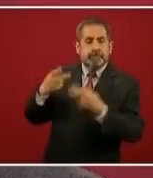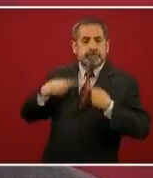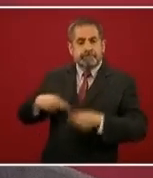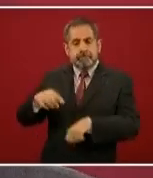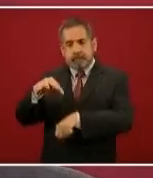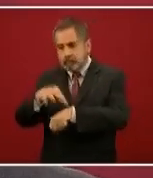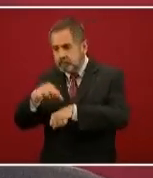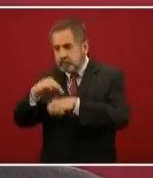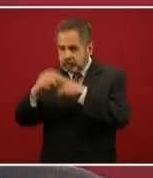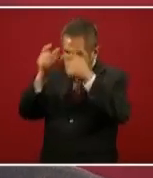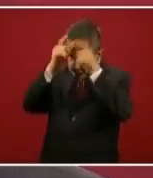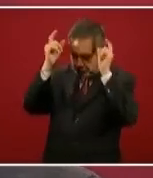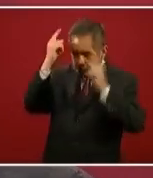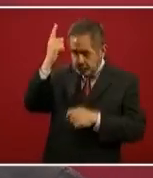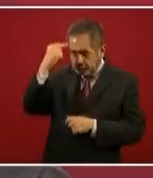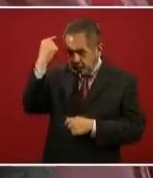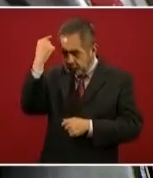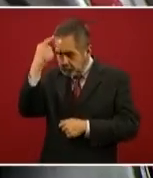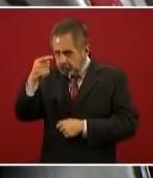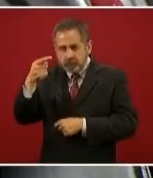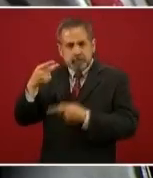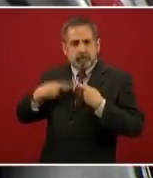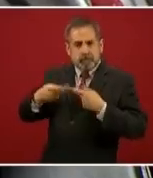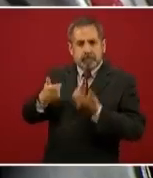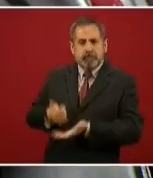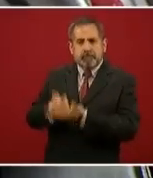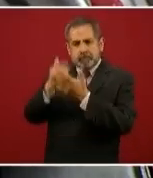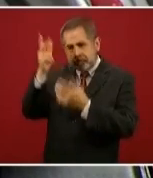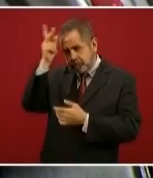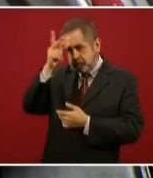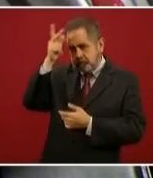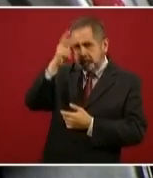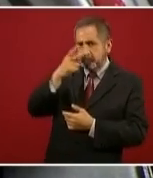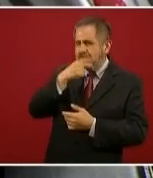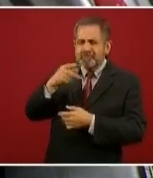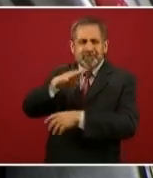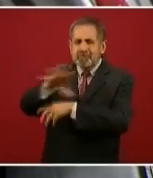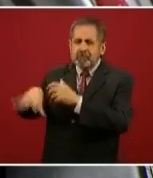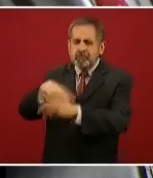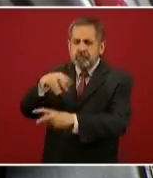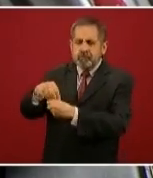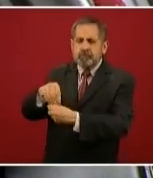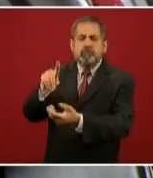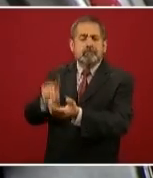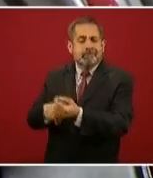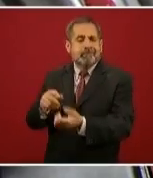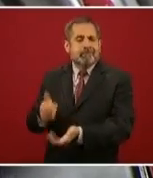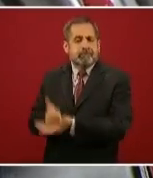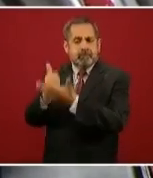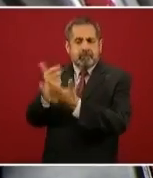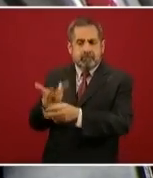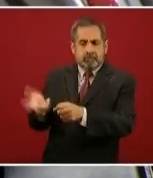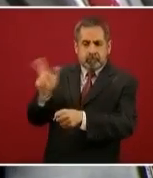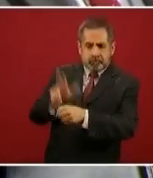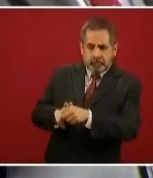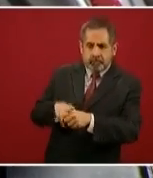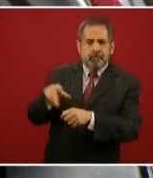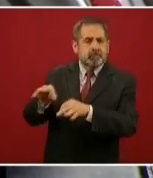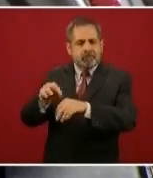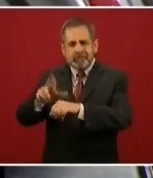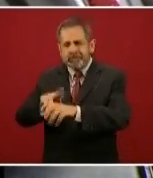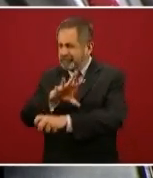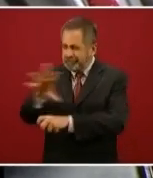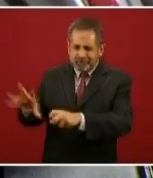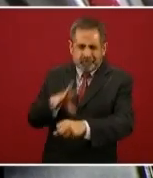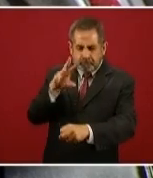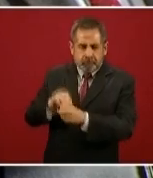salud. Médicas, médicos, enfermeras, enfermeros, psicólogas, psicólogos, el personal de apoyo, trabajadoras sociales,